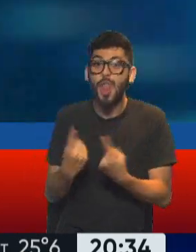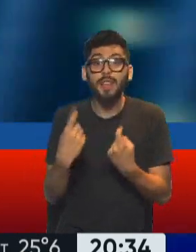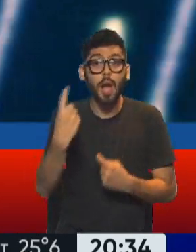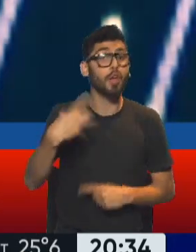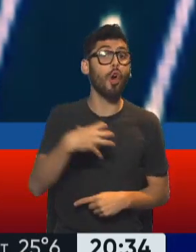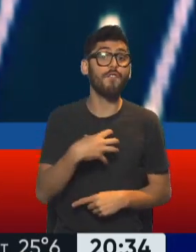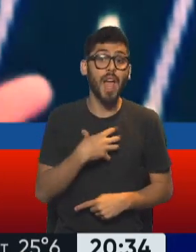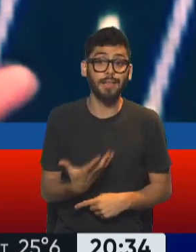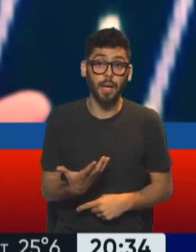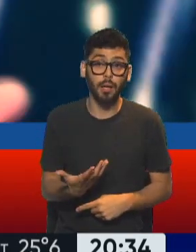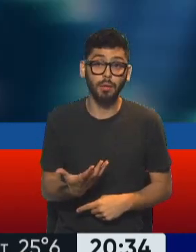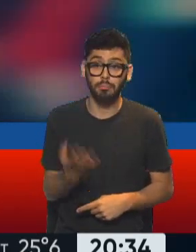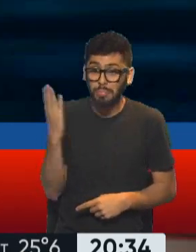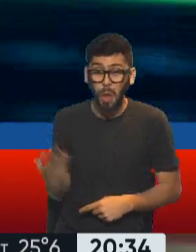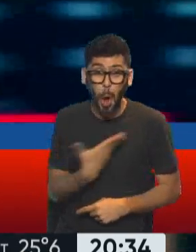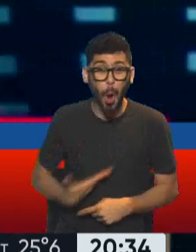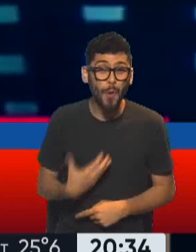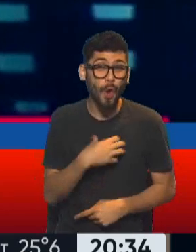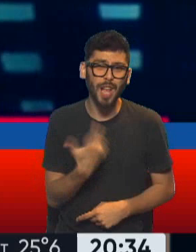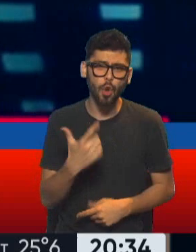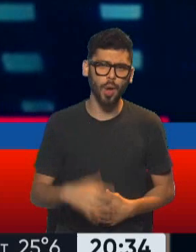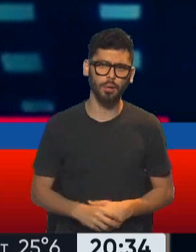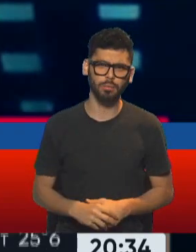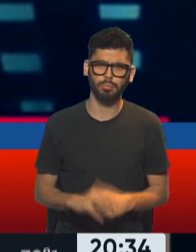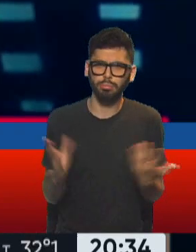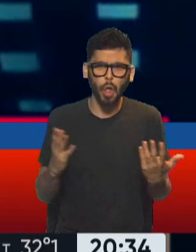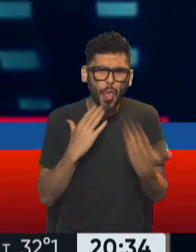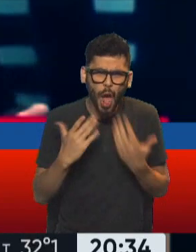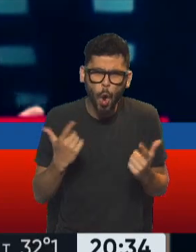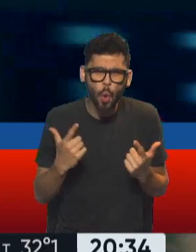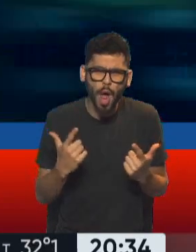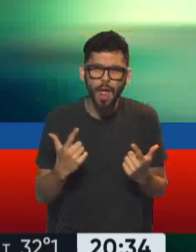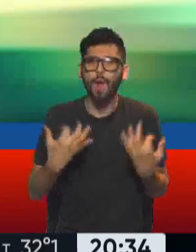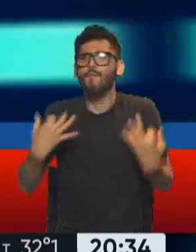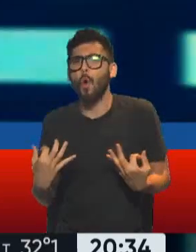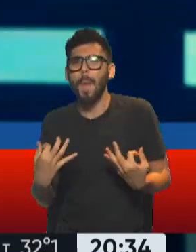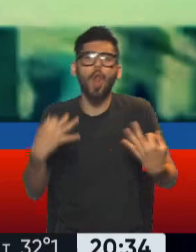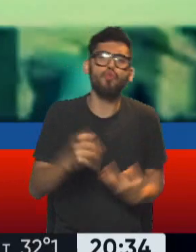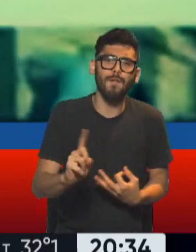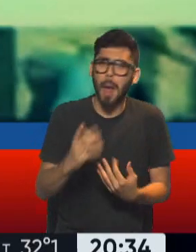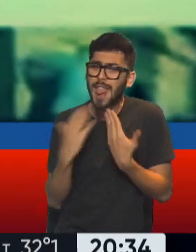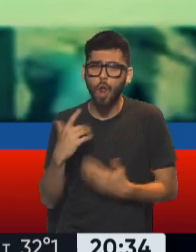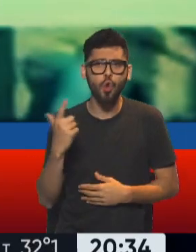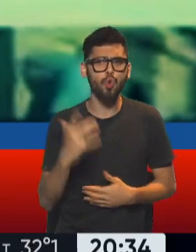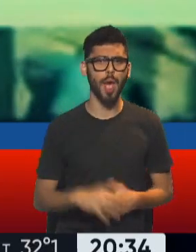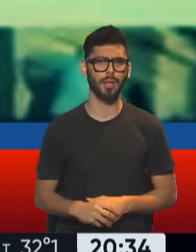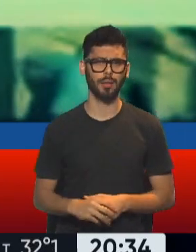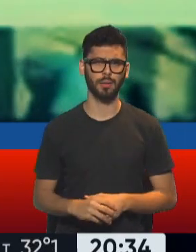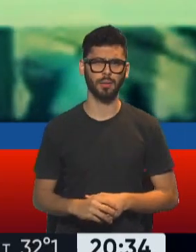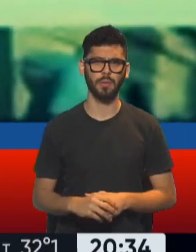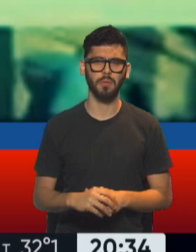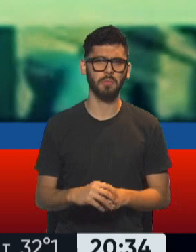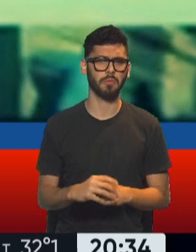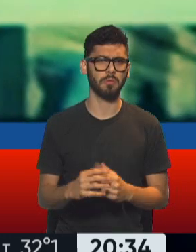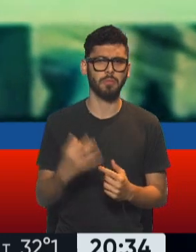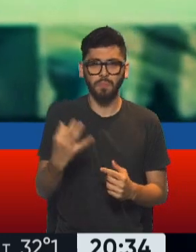no hay confianza en este gobierno no hay ningún diálogo ni formal ni informal que parece un paso más en